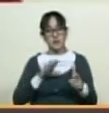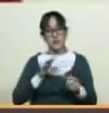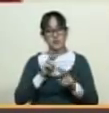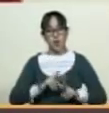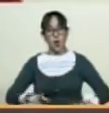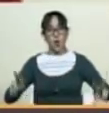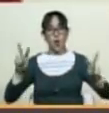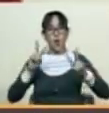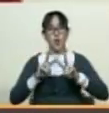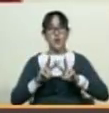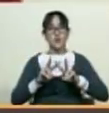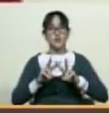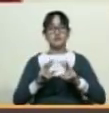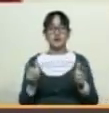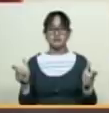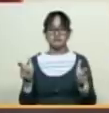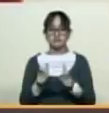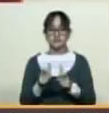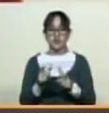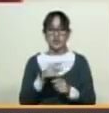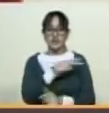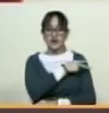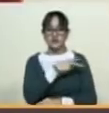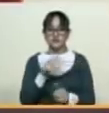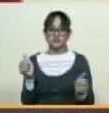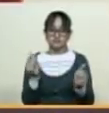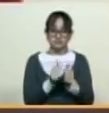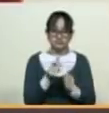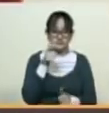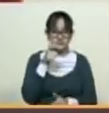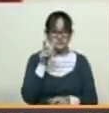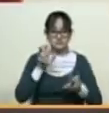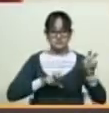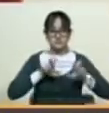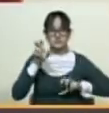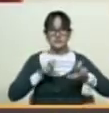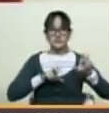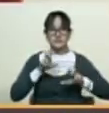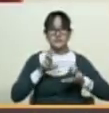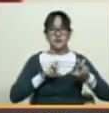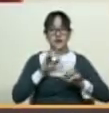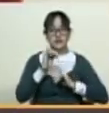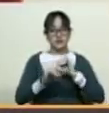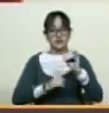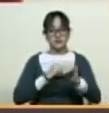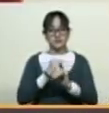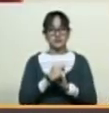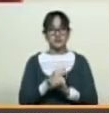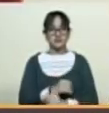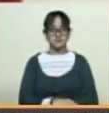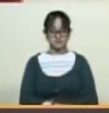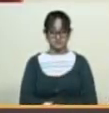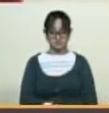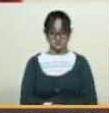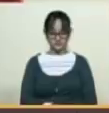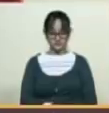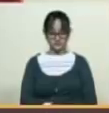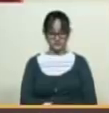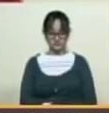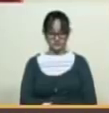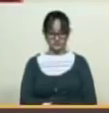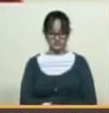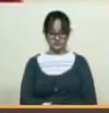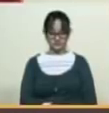Naciones Unidas para la conformación de una delegación de acompañamiento y observación electoral. Y así